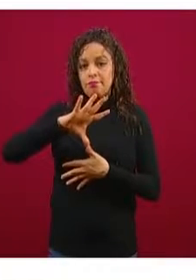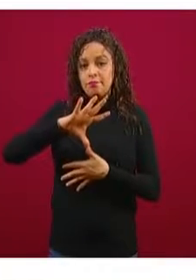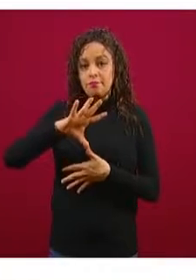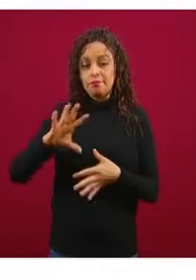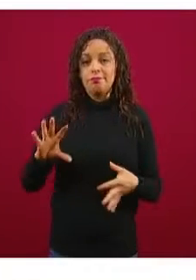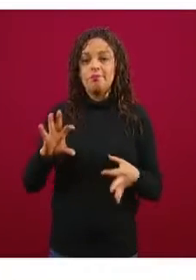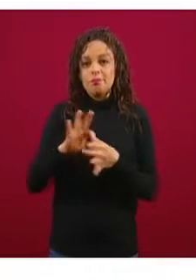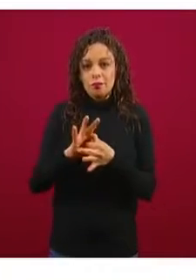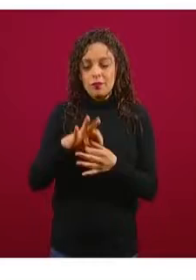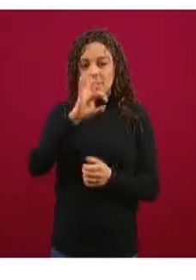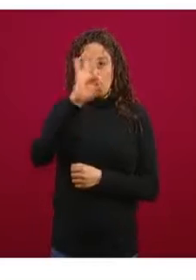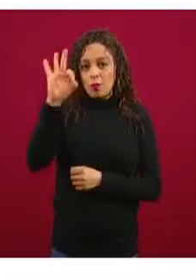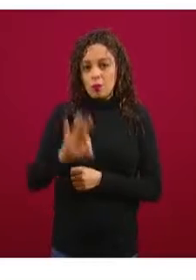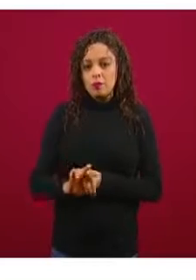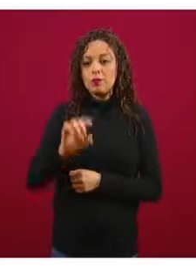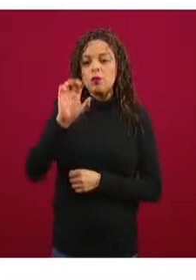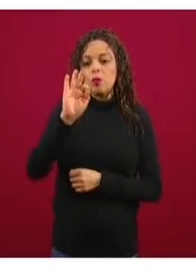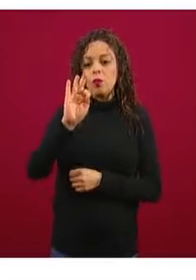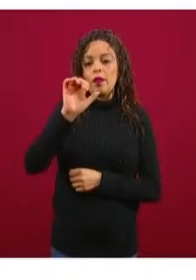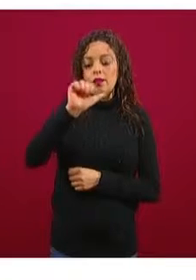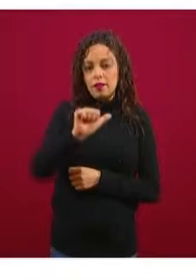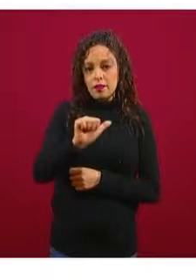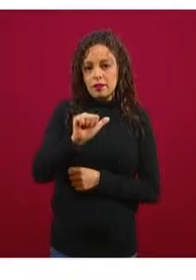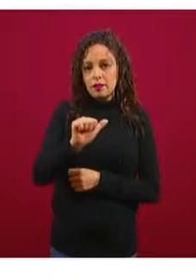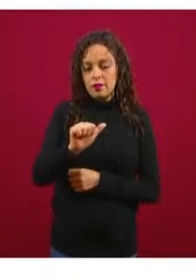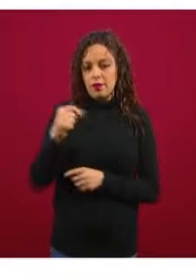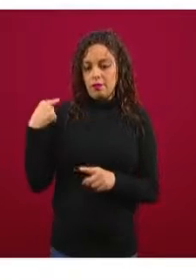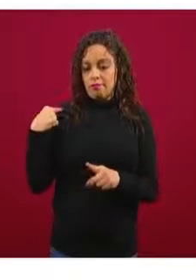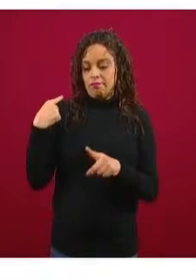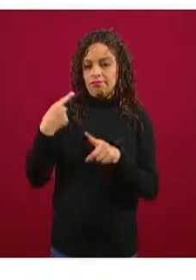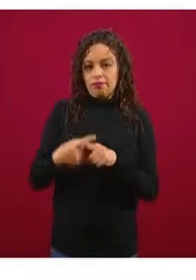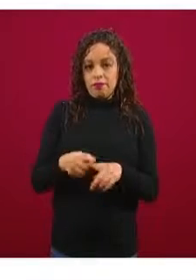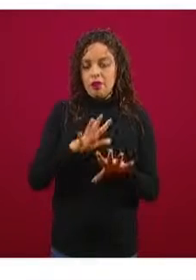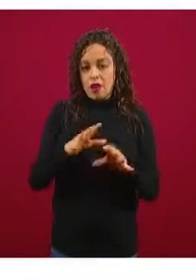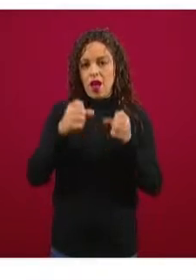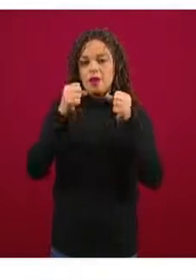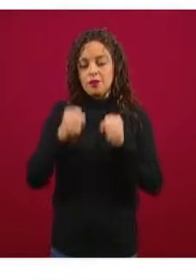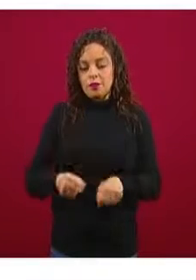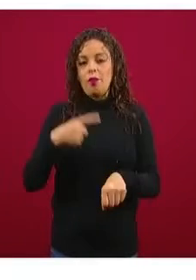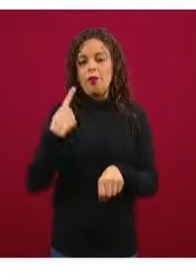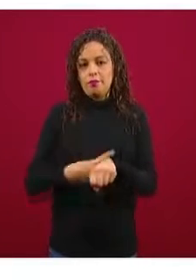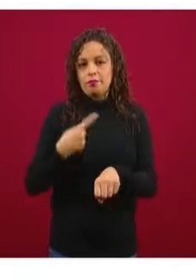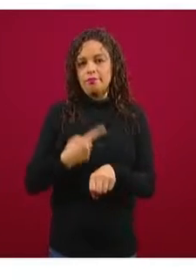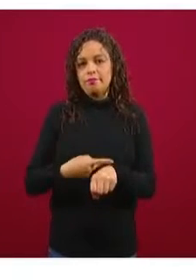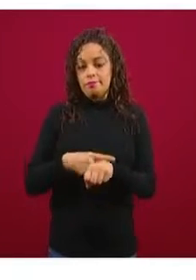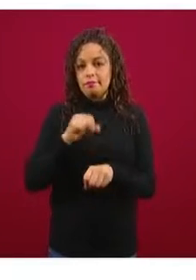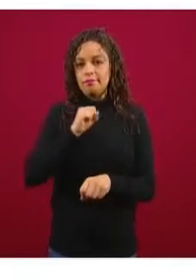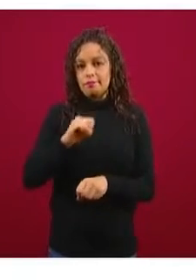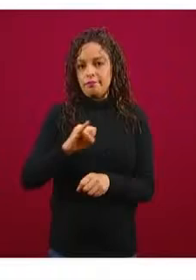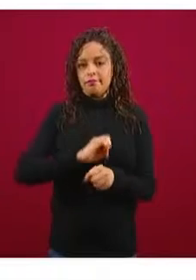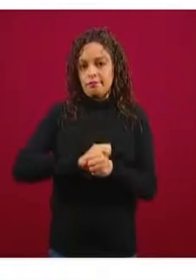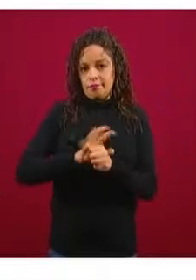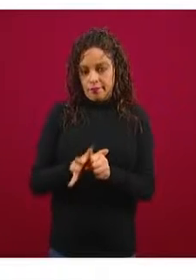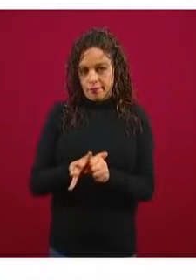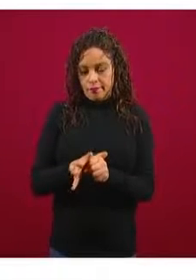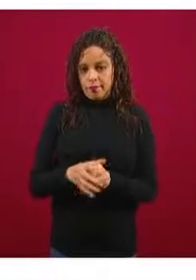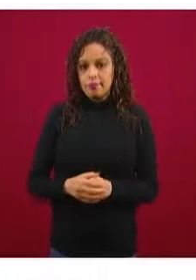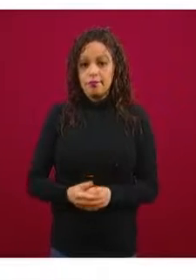al 46% de los casos confirmados en los últimos 14 días, en comparación a Europa, que